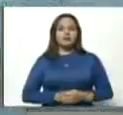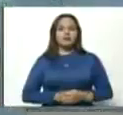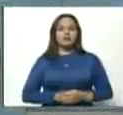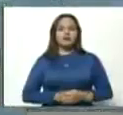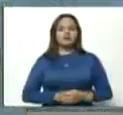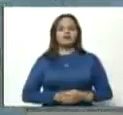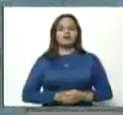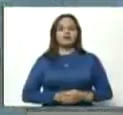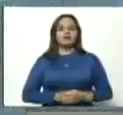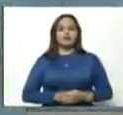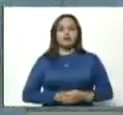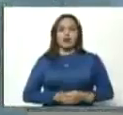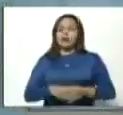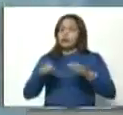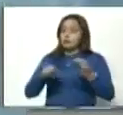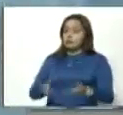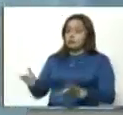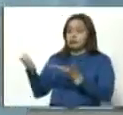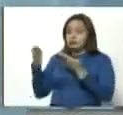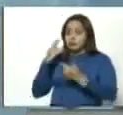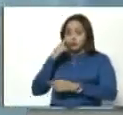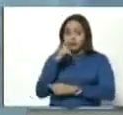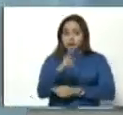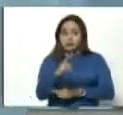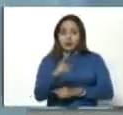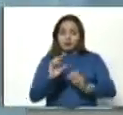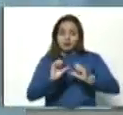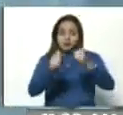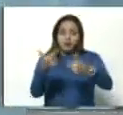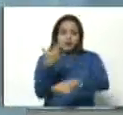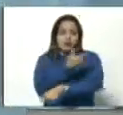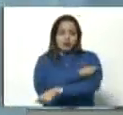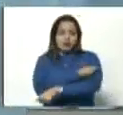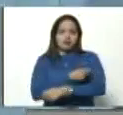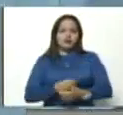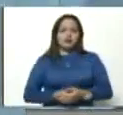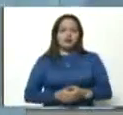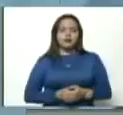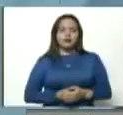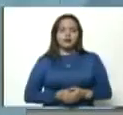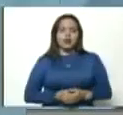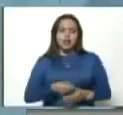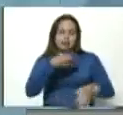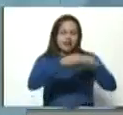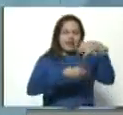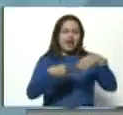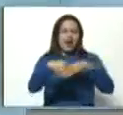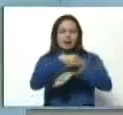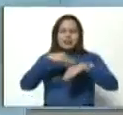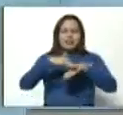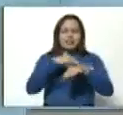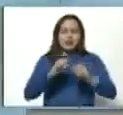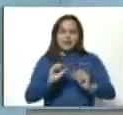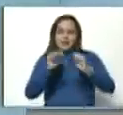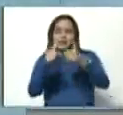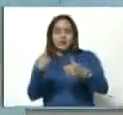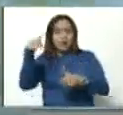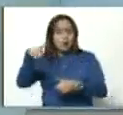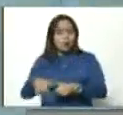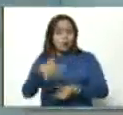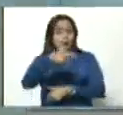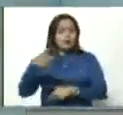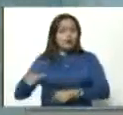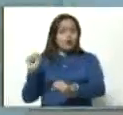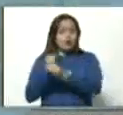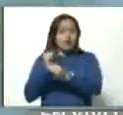Bien, ahí veíamos esas imágenes, el inicio de la vacunación, el refuerzo, y lo decía la ministra Gabriela Jiménez, arranca el día de hoy para todo el personal del